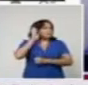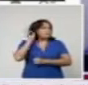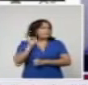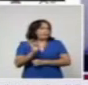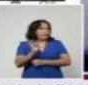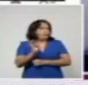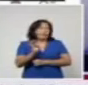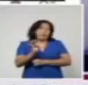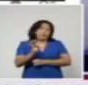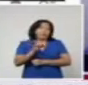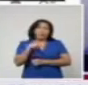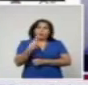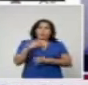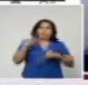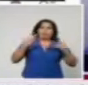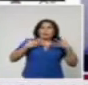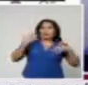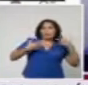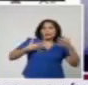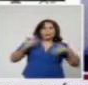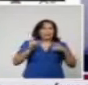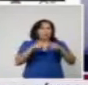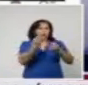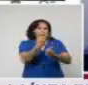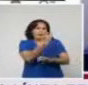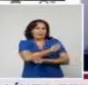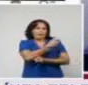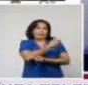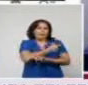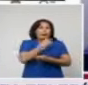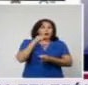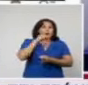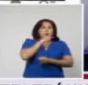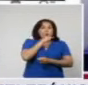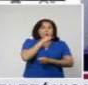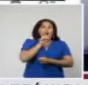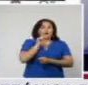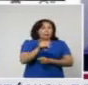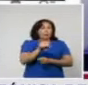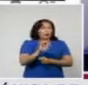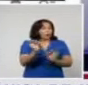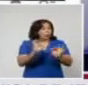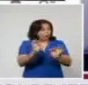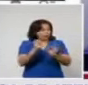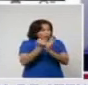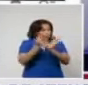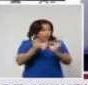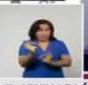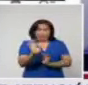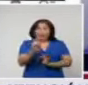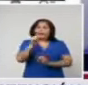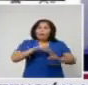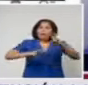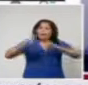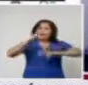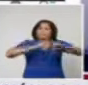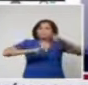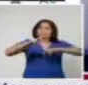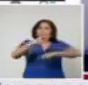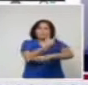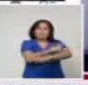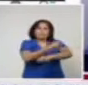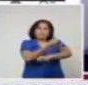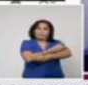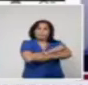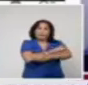también traslada buenas noticias en su parte habitual el doctor Durán, que Rusia trabaja en la elaboración de una vacuna. Se ha